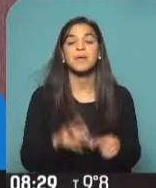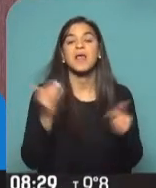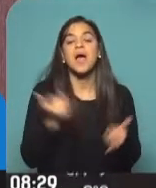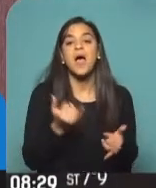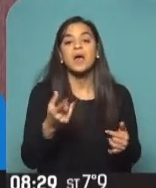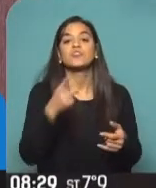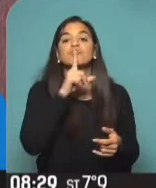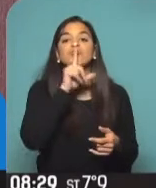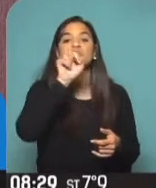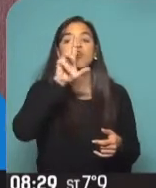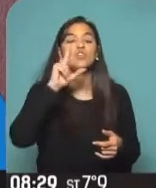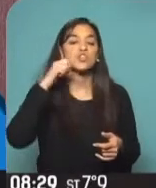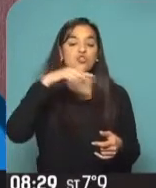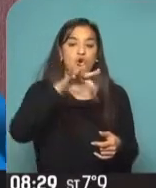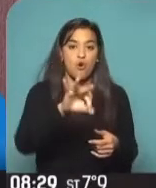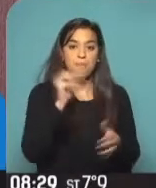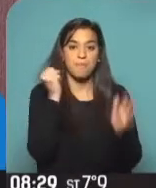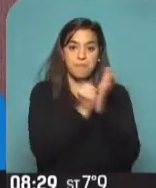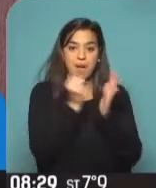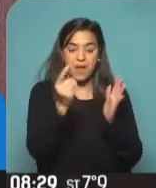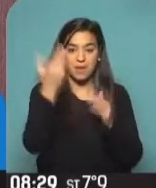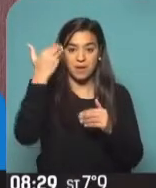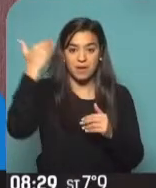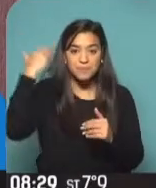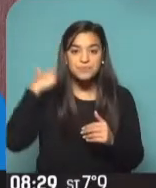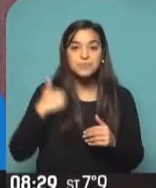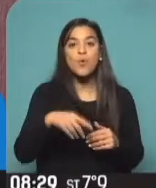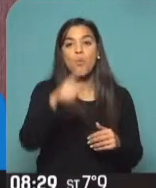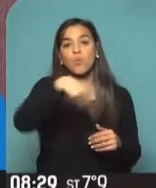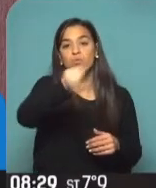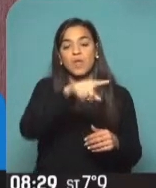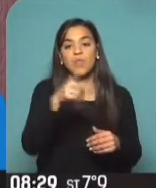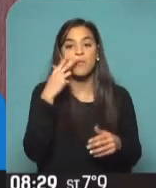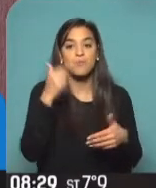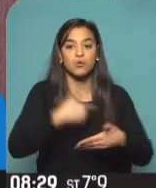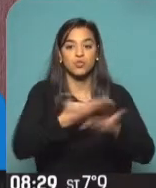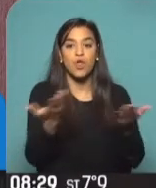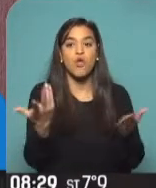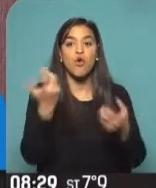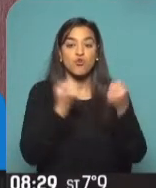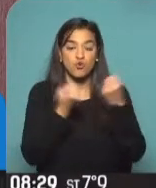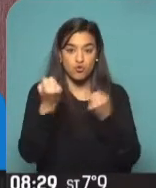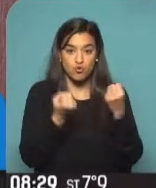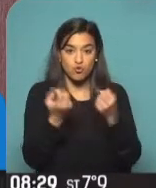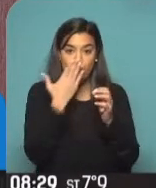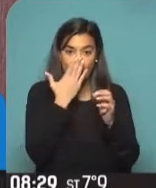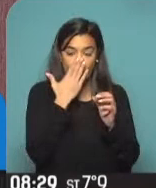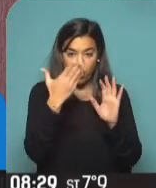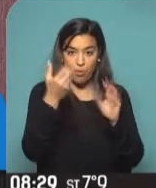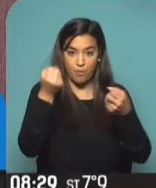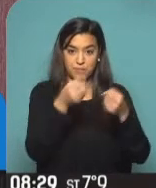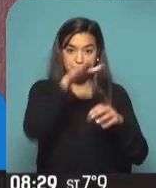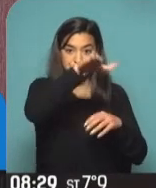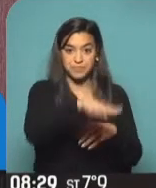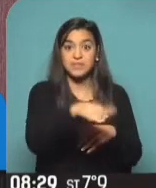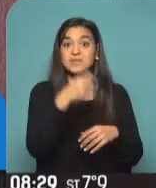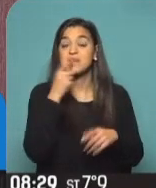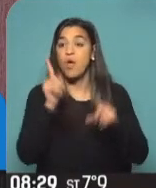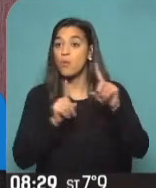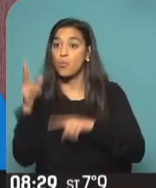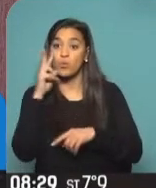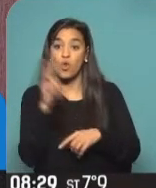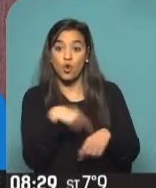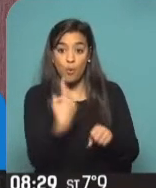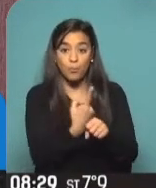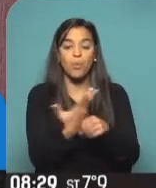los mostraron en córdoba basar en la exhibición la gente que no pudo ver parte